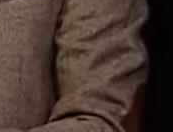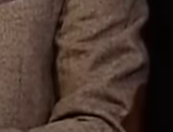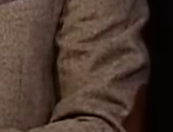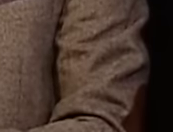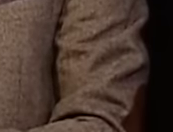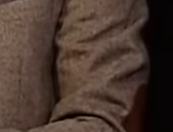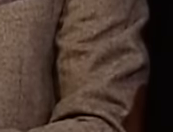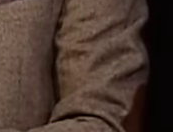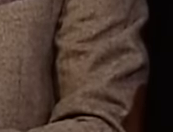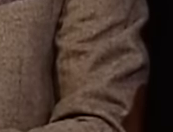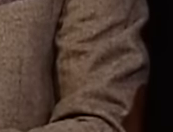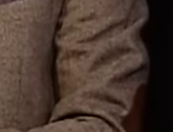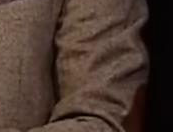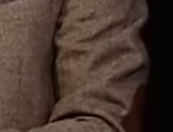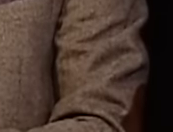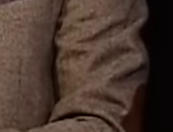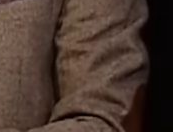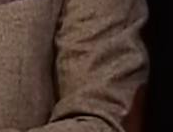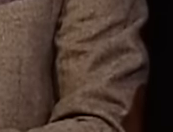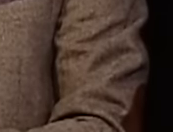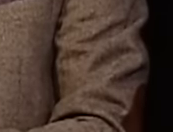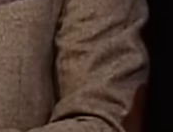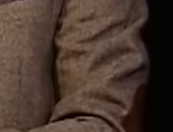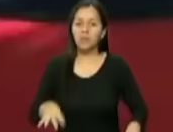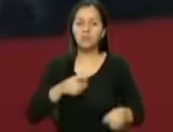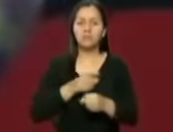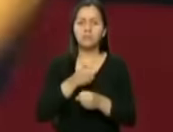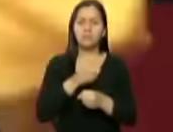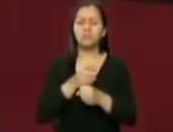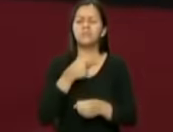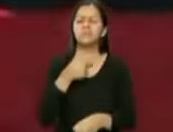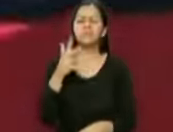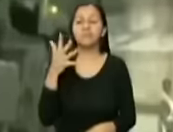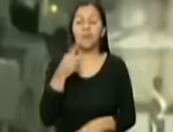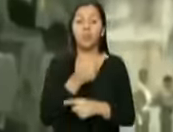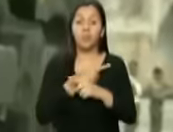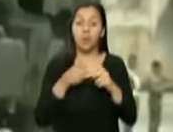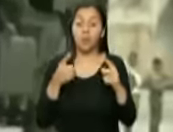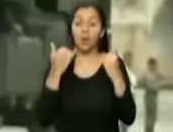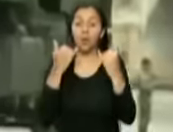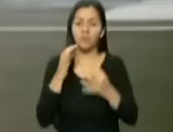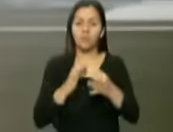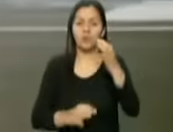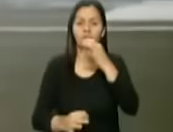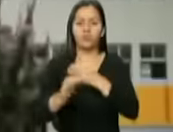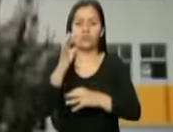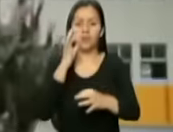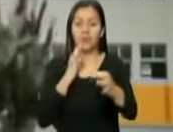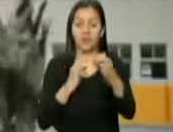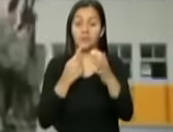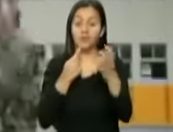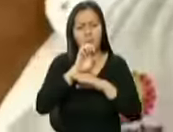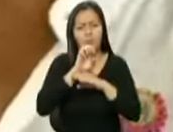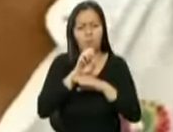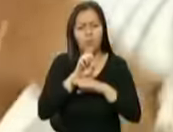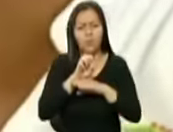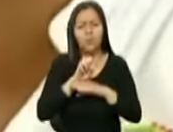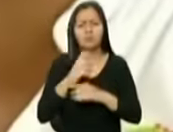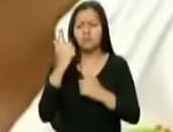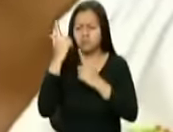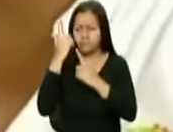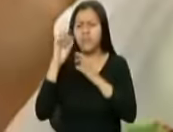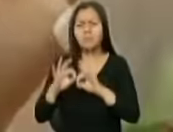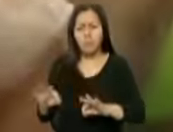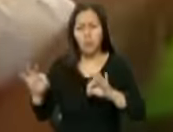sea la gente la que pueda dirimir en democracia en febrero del próximo año. Un tema complejo en 2016 fue la relación entre el gobierno y las Fuerzas